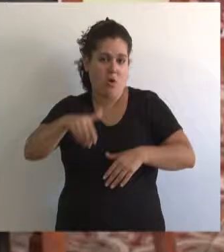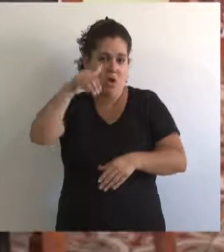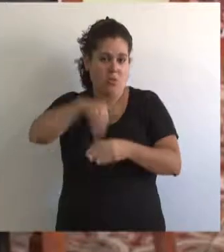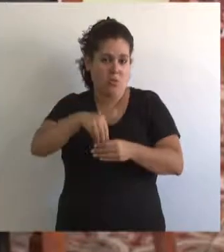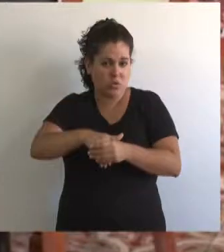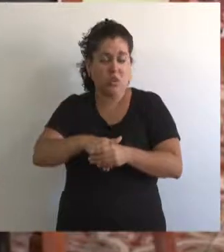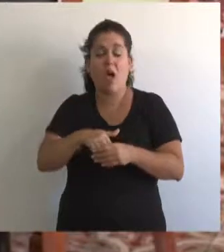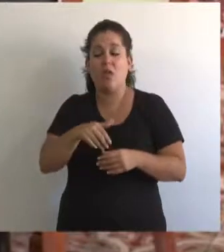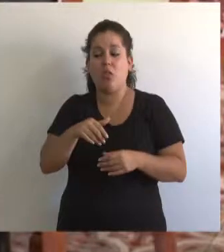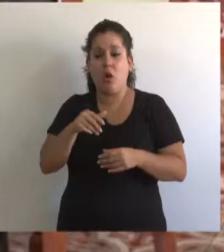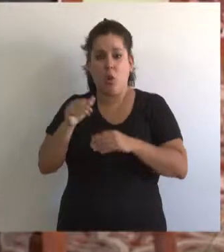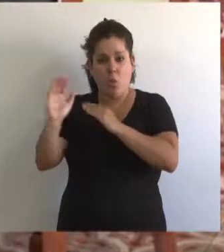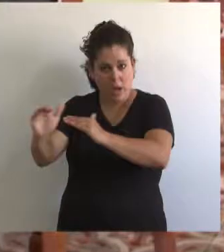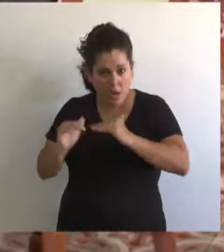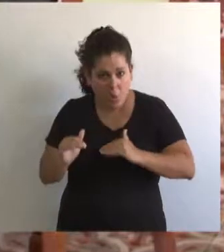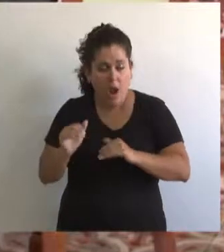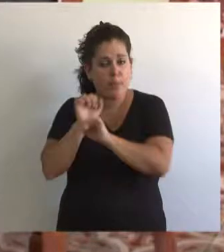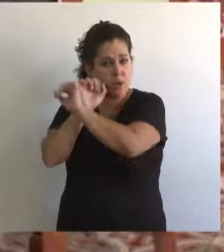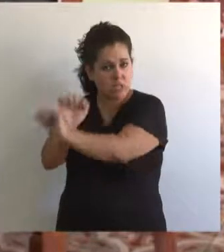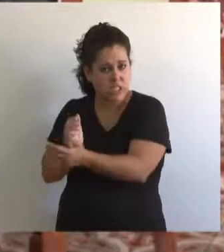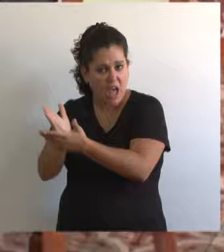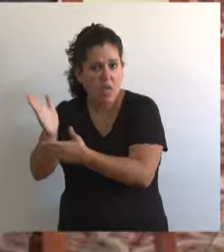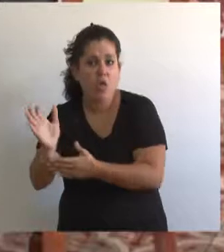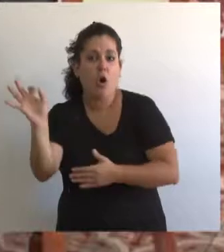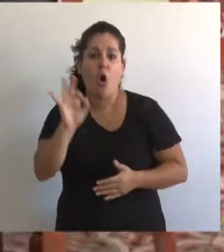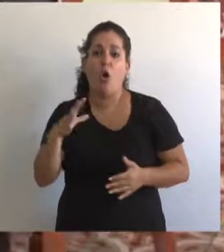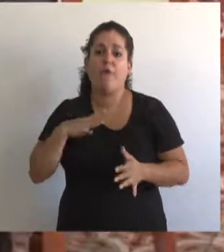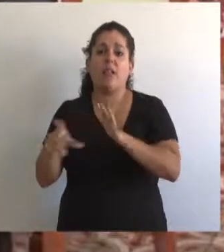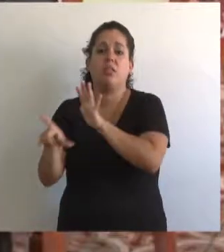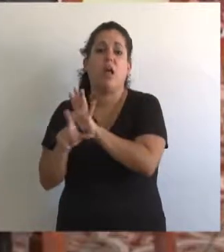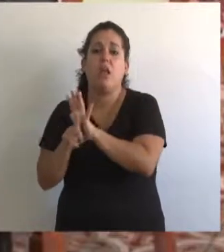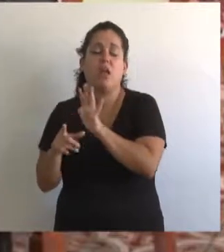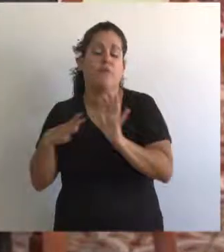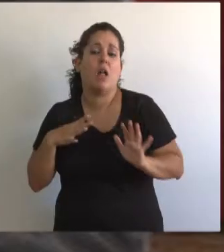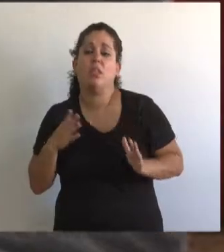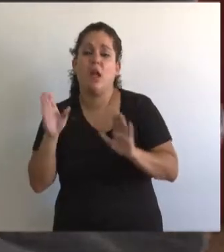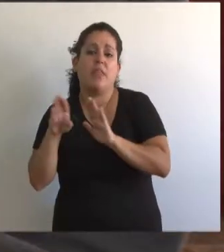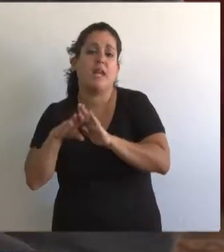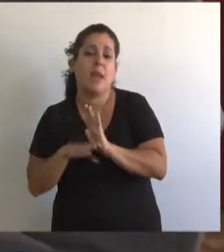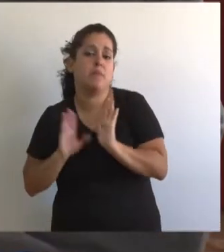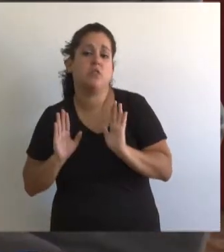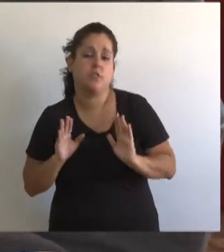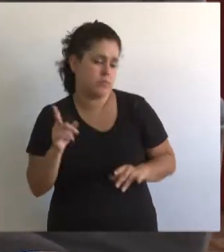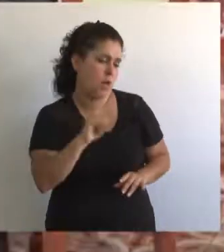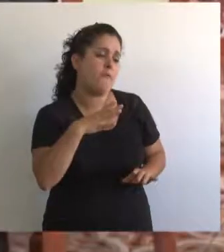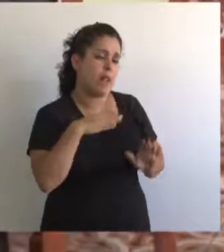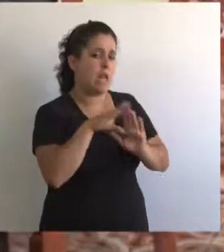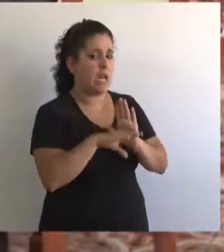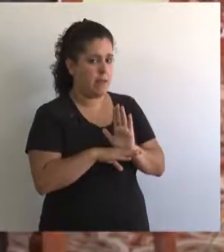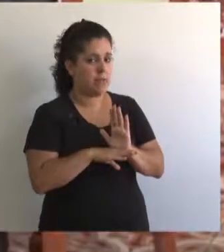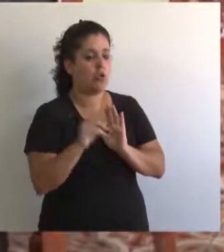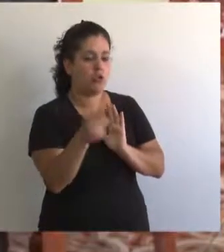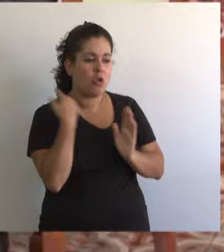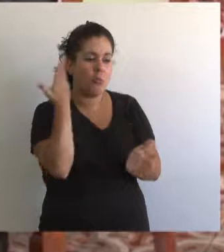del sufragio va a ser la misma que para los procesados o no está previsto esto en la ley o forma parte de la reglamentación? Forma parte de la reglamentación que